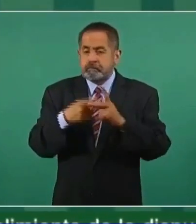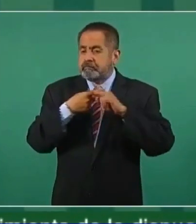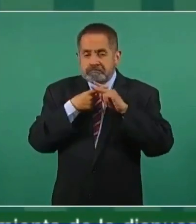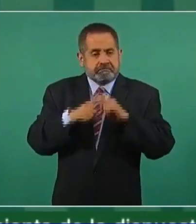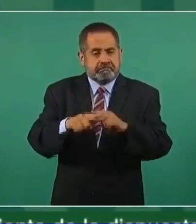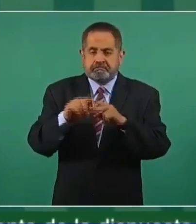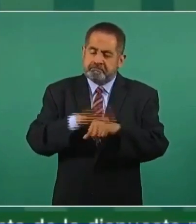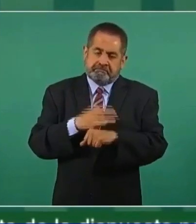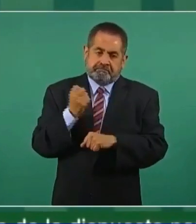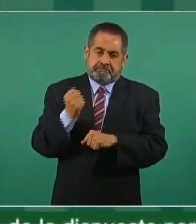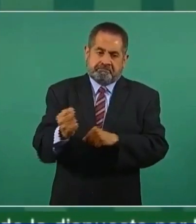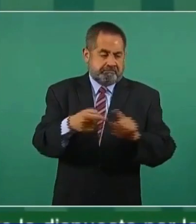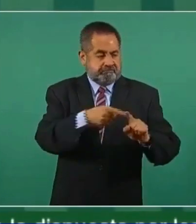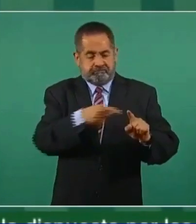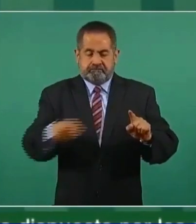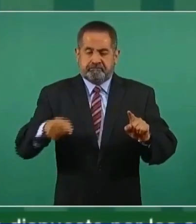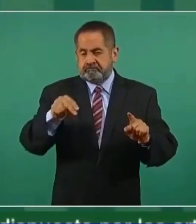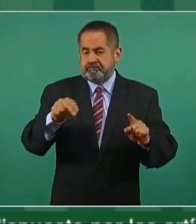es cuando